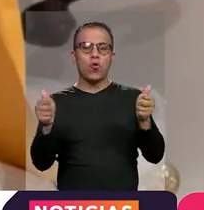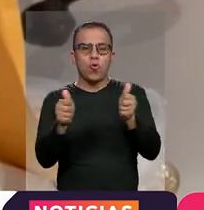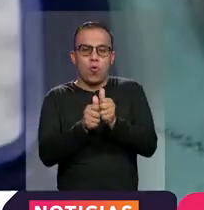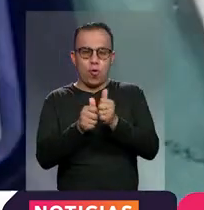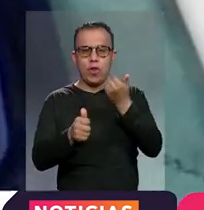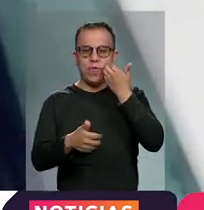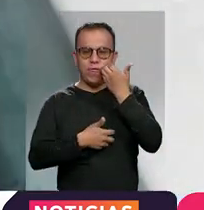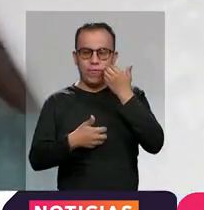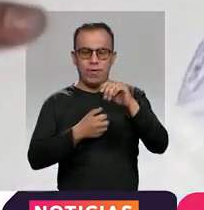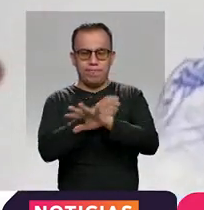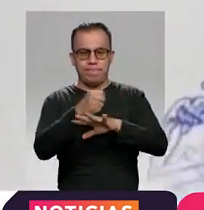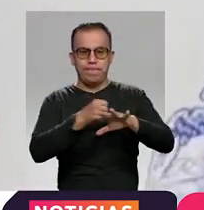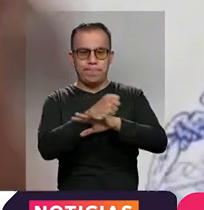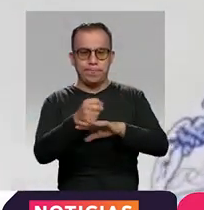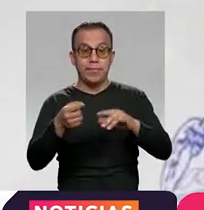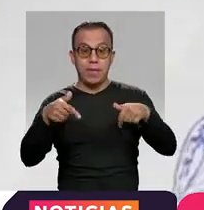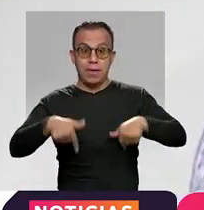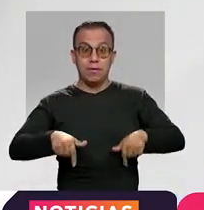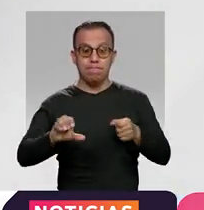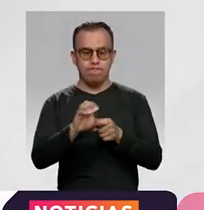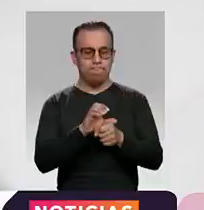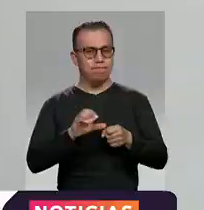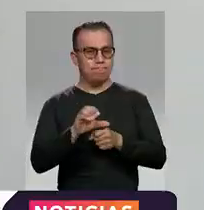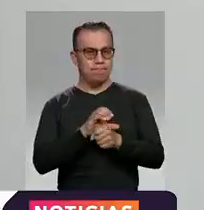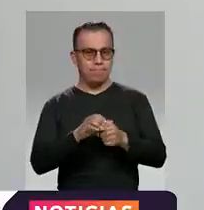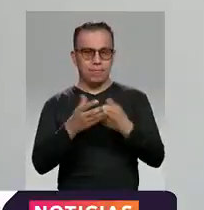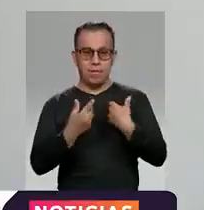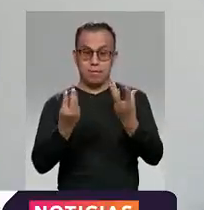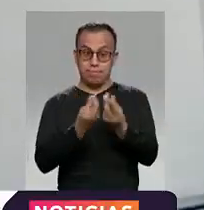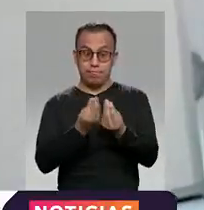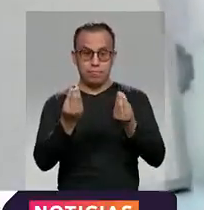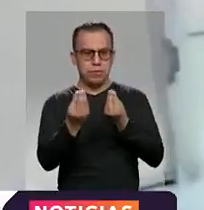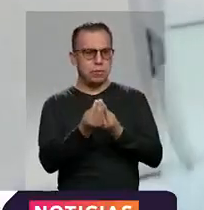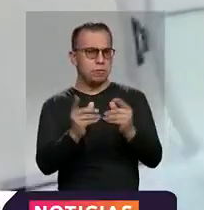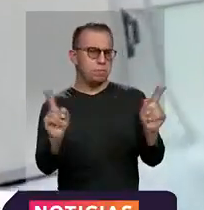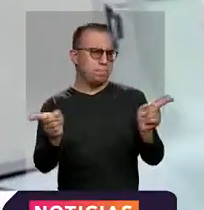comorbilidades. Actualmente en la ciudad no aplica el pico y cédula para acceder a la vacunación.